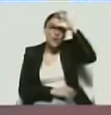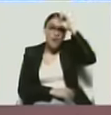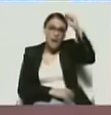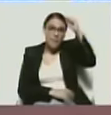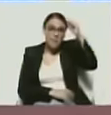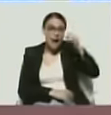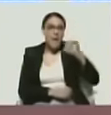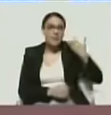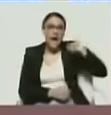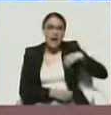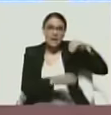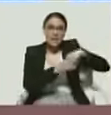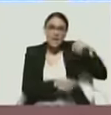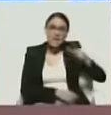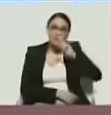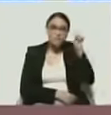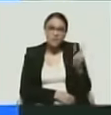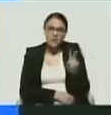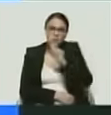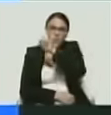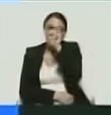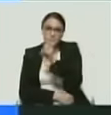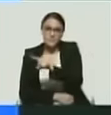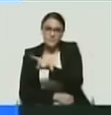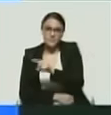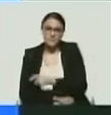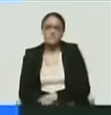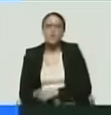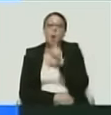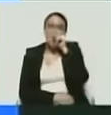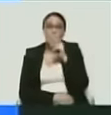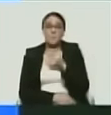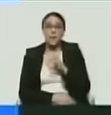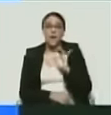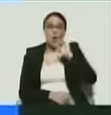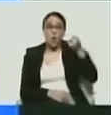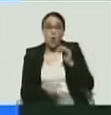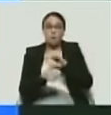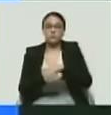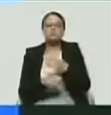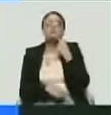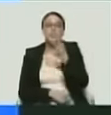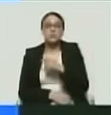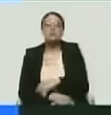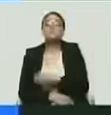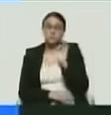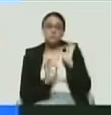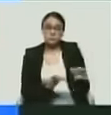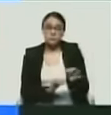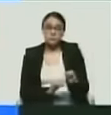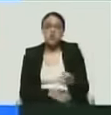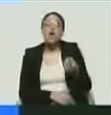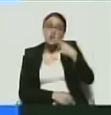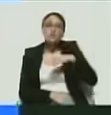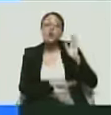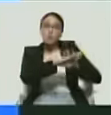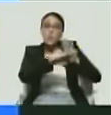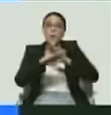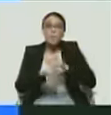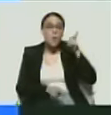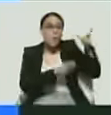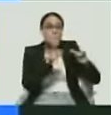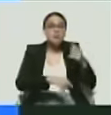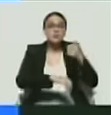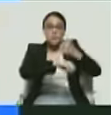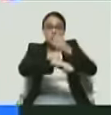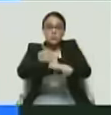denunciando. Absolutamente, la embajada, los representantes diplomáticos de la Embajada Argentina tienen que ser citados por la